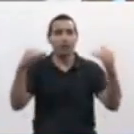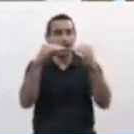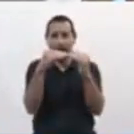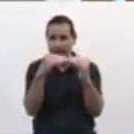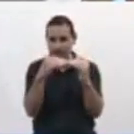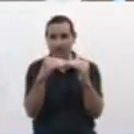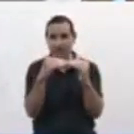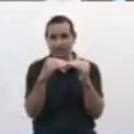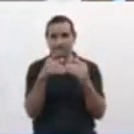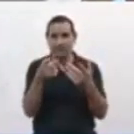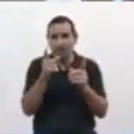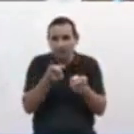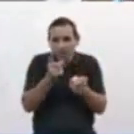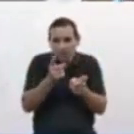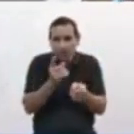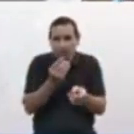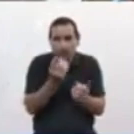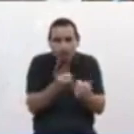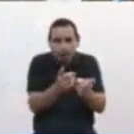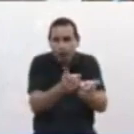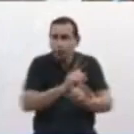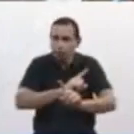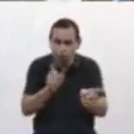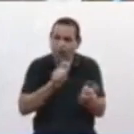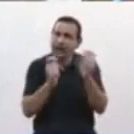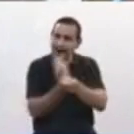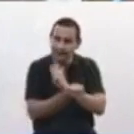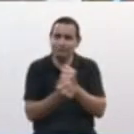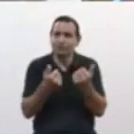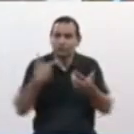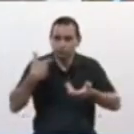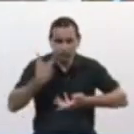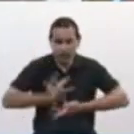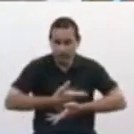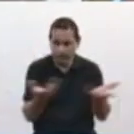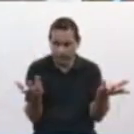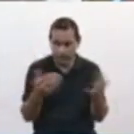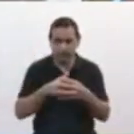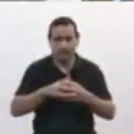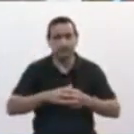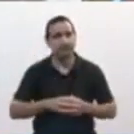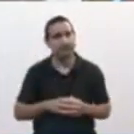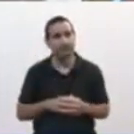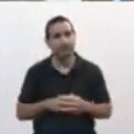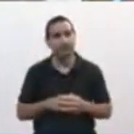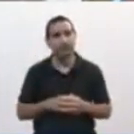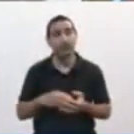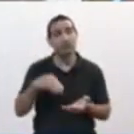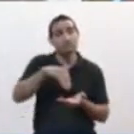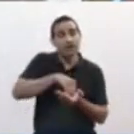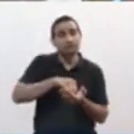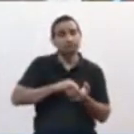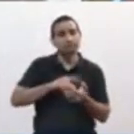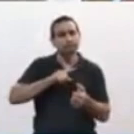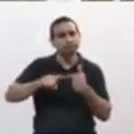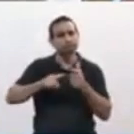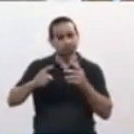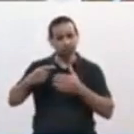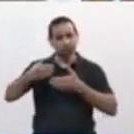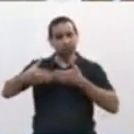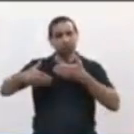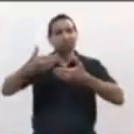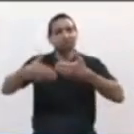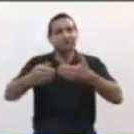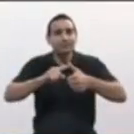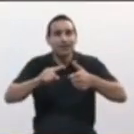esos patrones y se transmitan a toda la sociedad y muchas de las cosas en las que hemos avanzado en esta materia